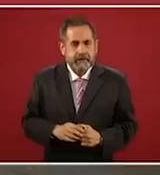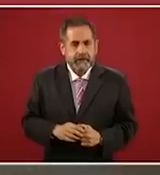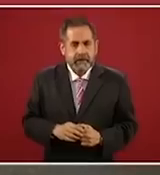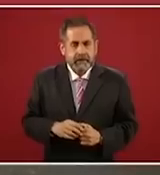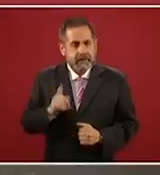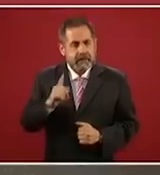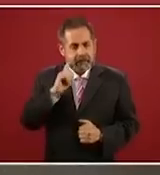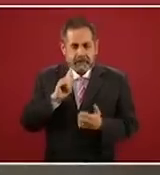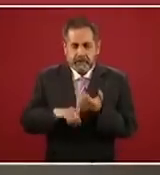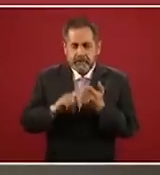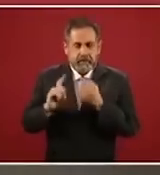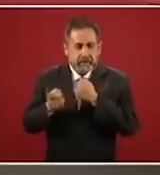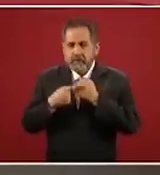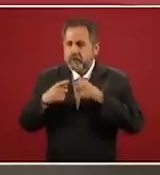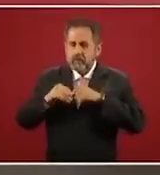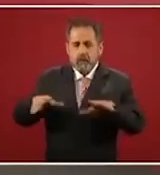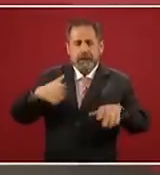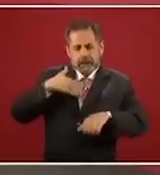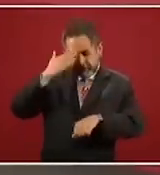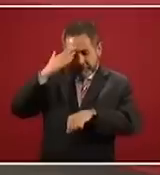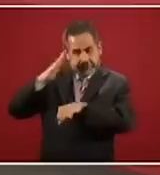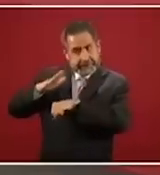un acto aleccionador,